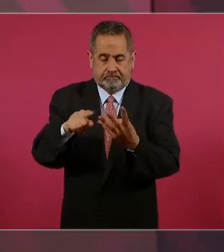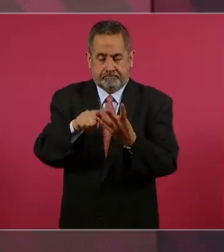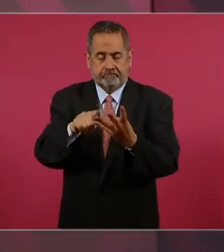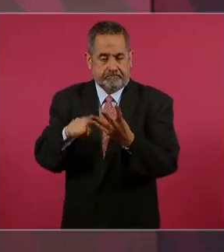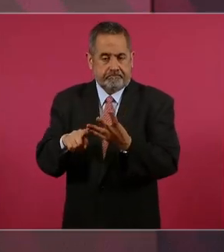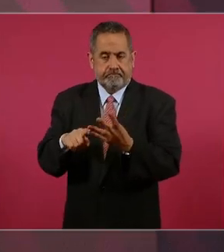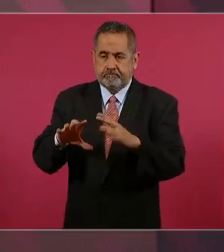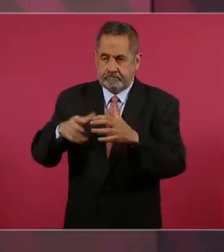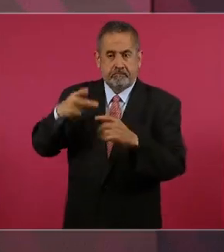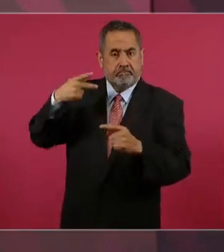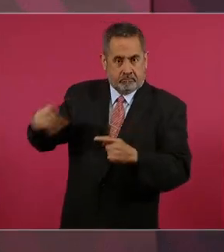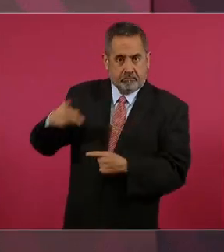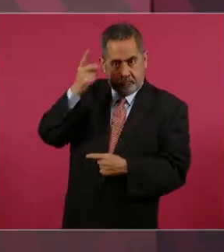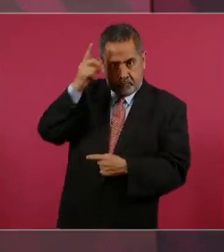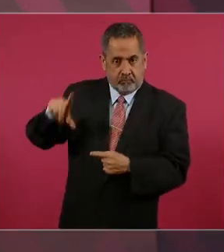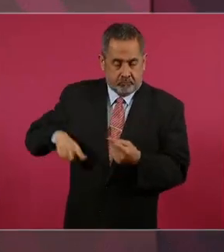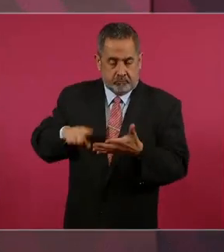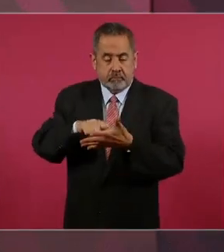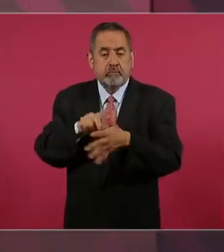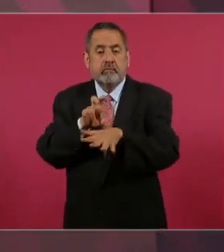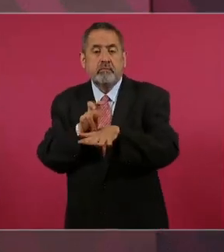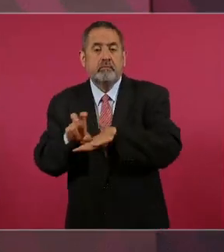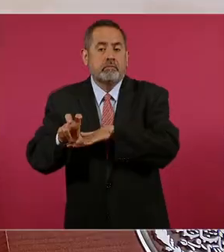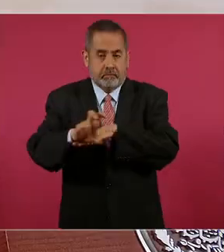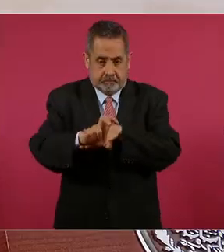se deja el Tren Maya